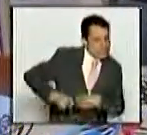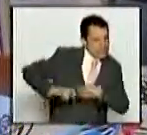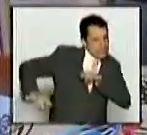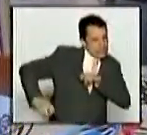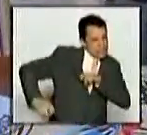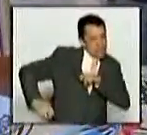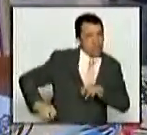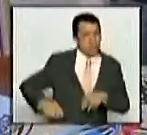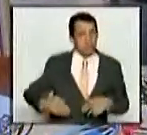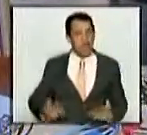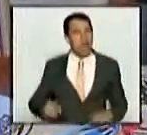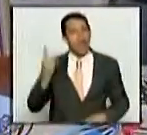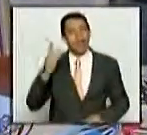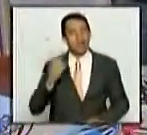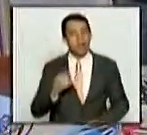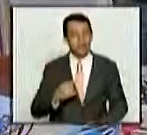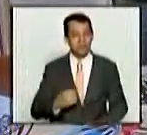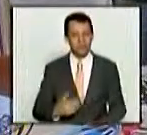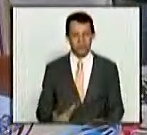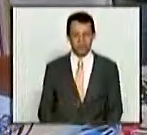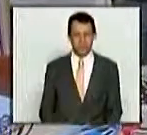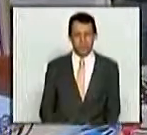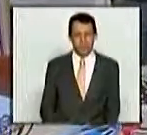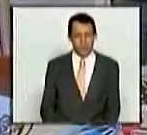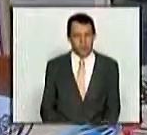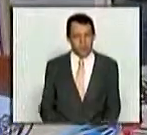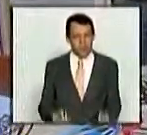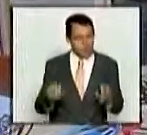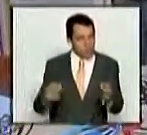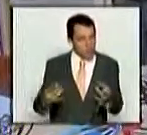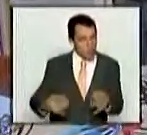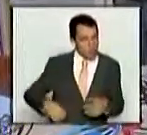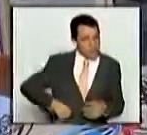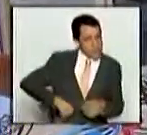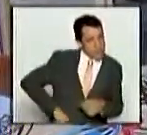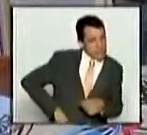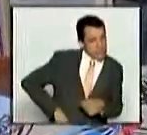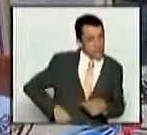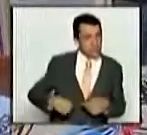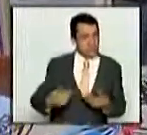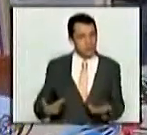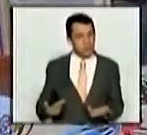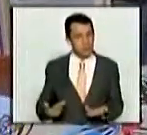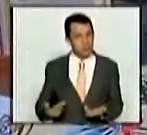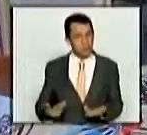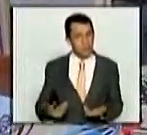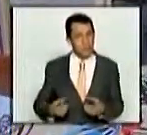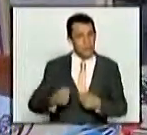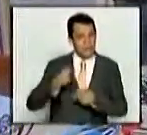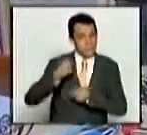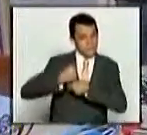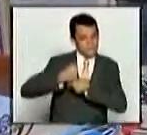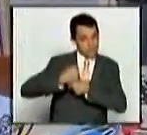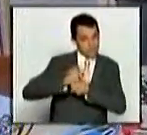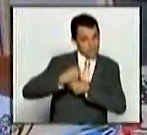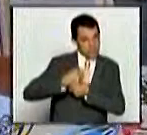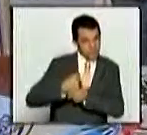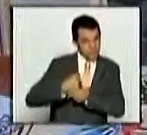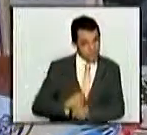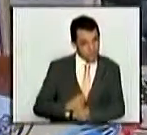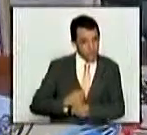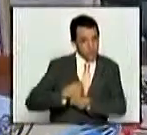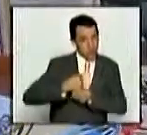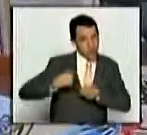desplazó, como que si hubiera hecho un machacamiento de un nervio porque se desplaza un